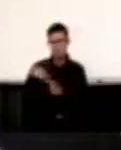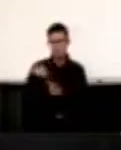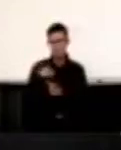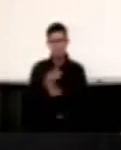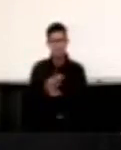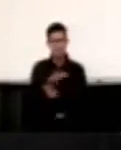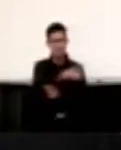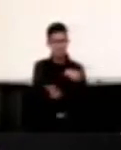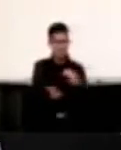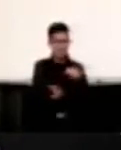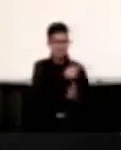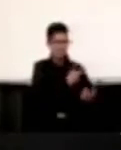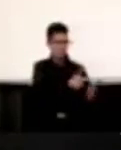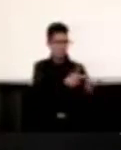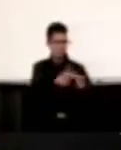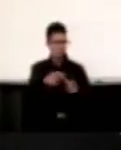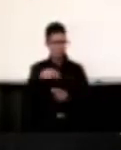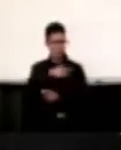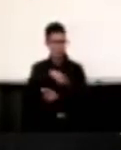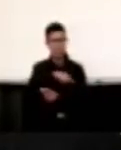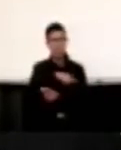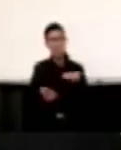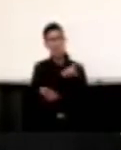se reconfigure para hacerle